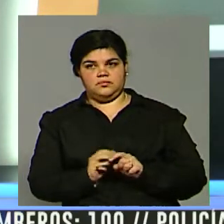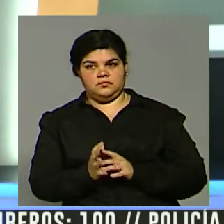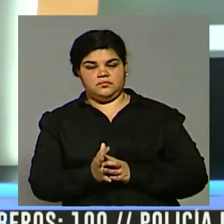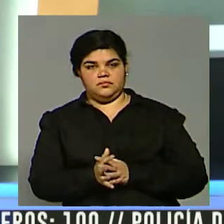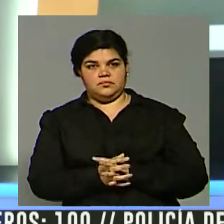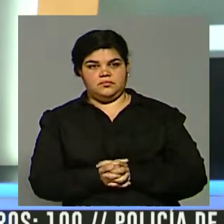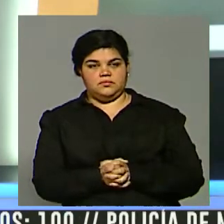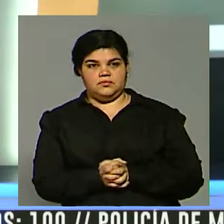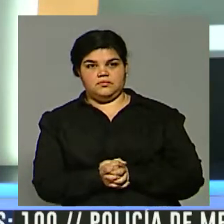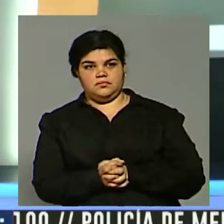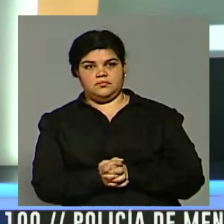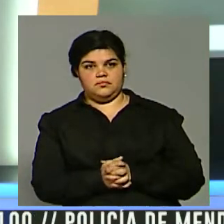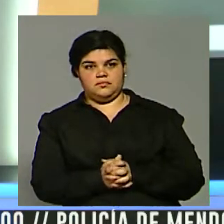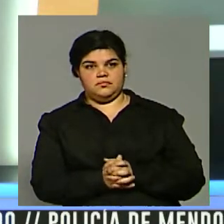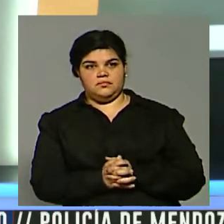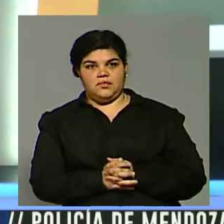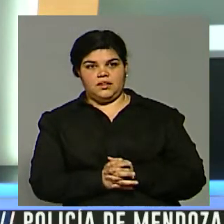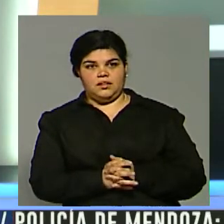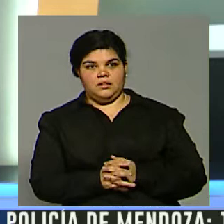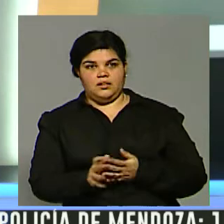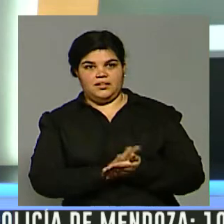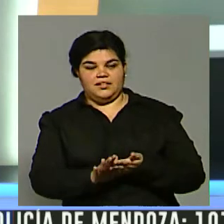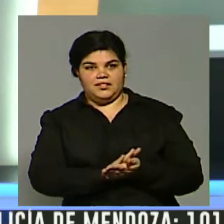Me saco Vadillo rapidísimo.